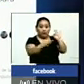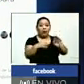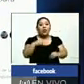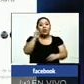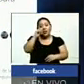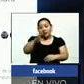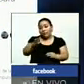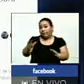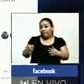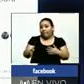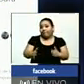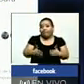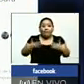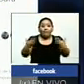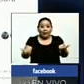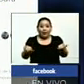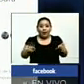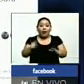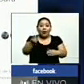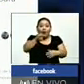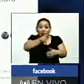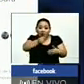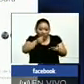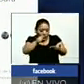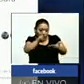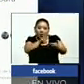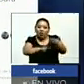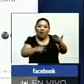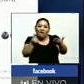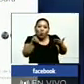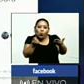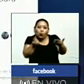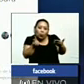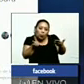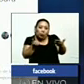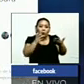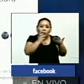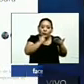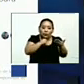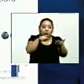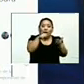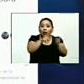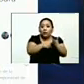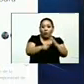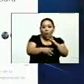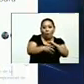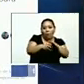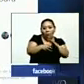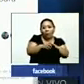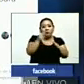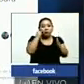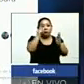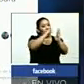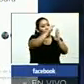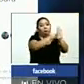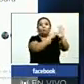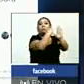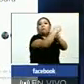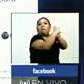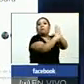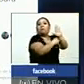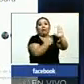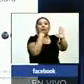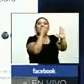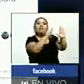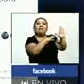que a pesar que el reporte de probidad da claros indicios de el mismo, de este enriquecimiento ilícito, ahí lo podemos ver en pantalla el Twitter